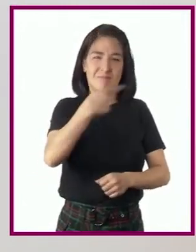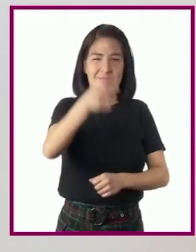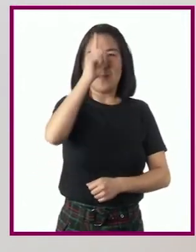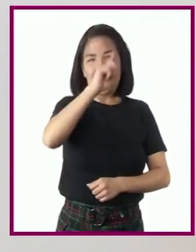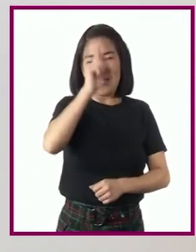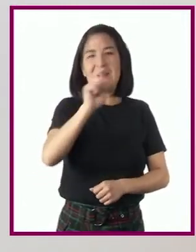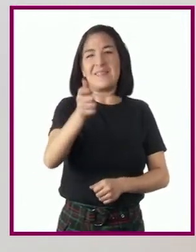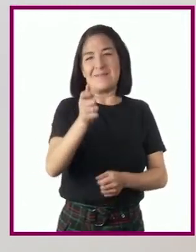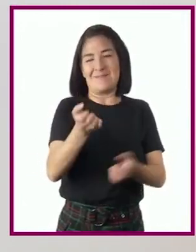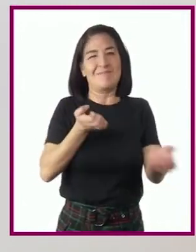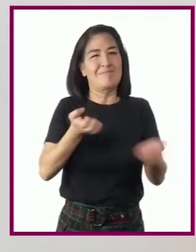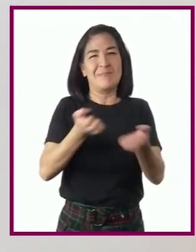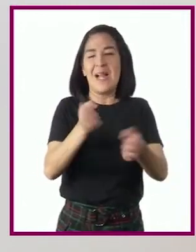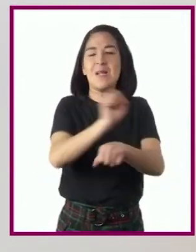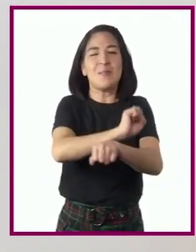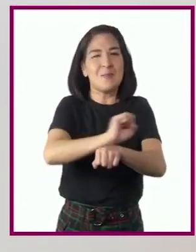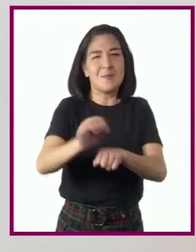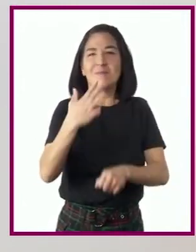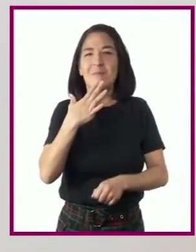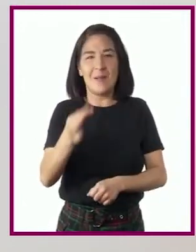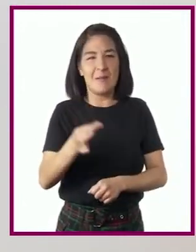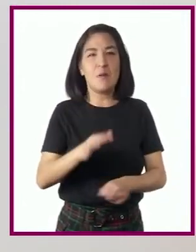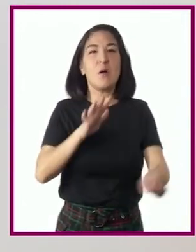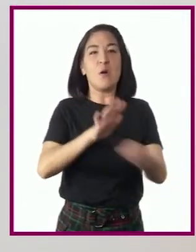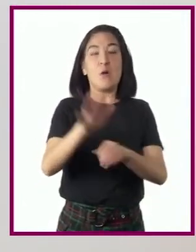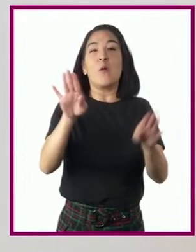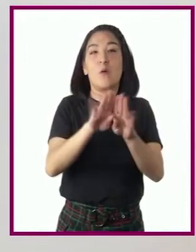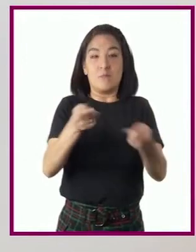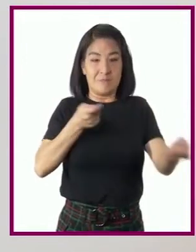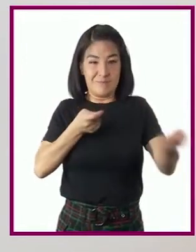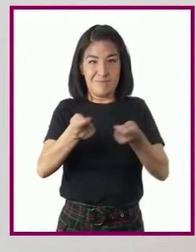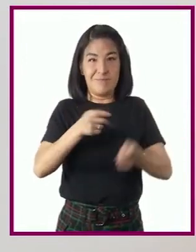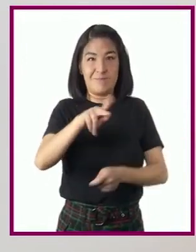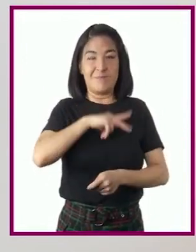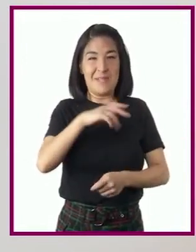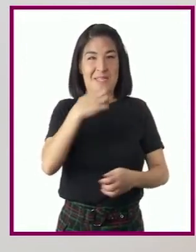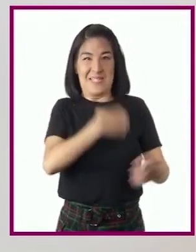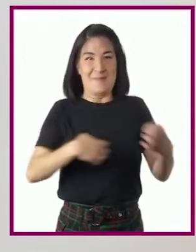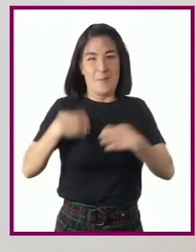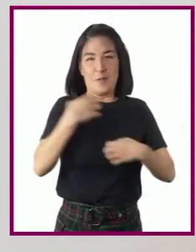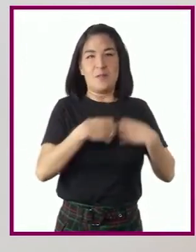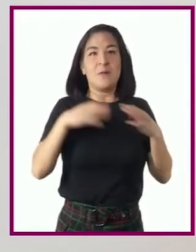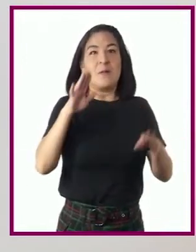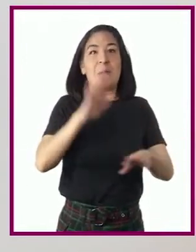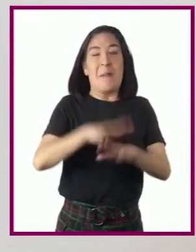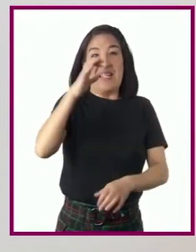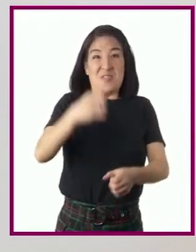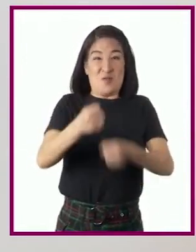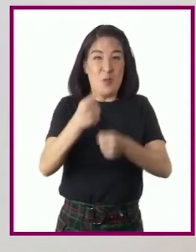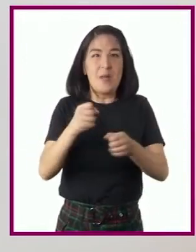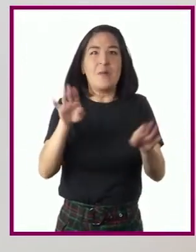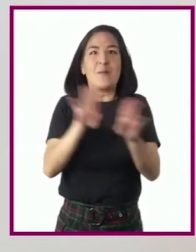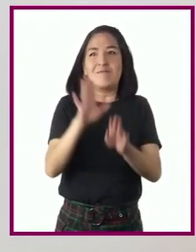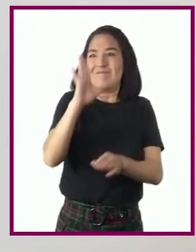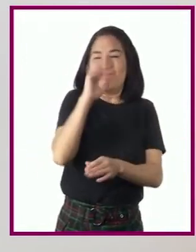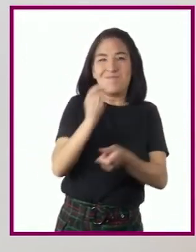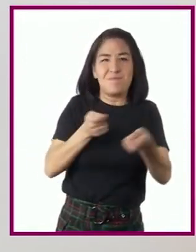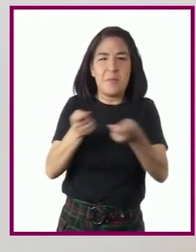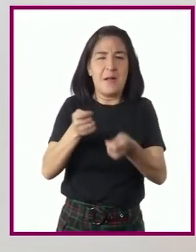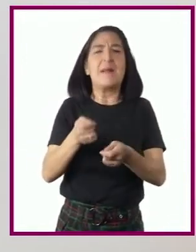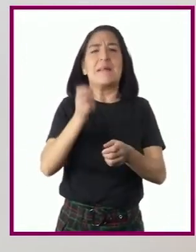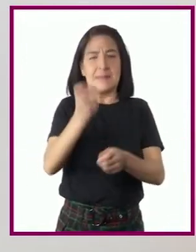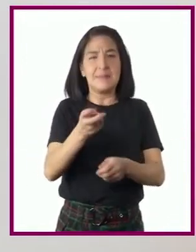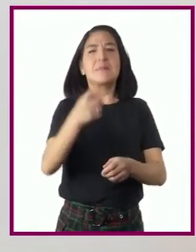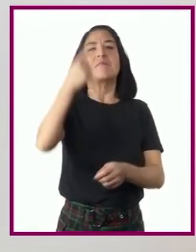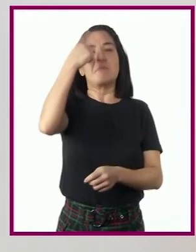sencillo. También tiene el objetivo de regular sus emociones para que no se vuelvan intensas e incontrolables. Para esto